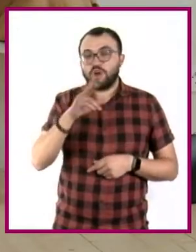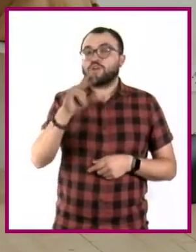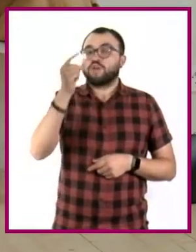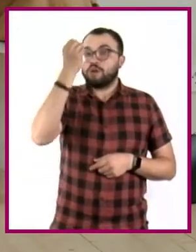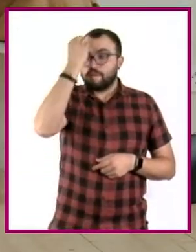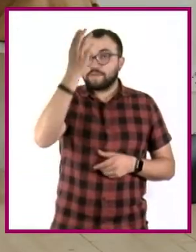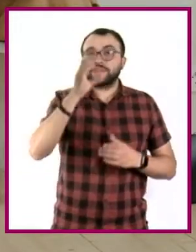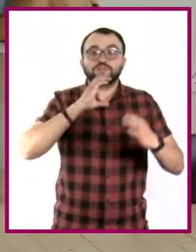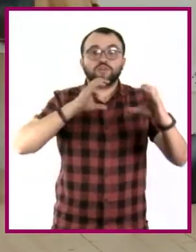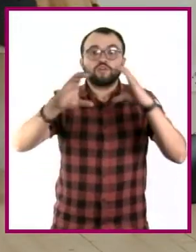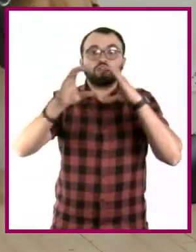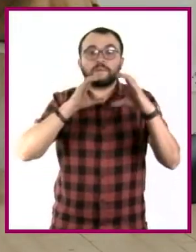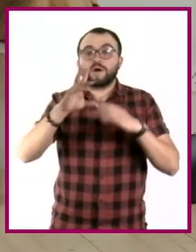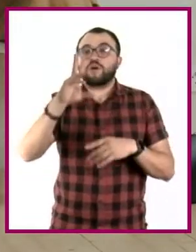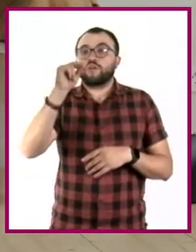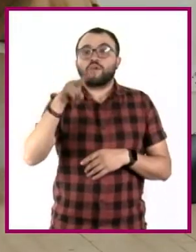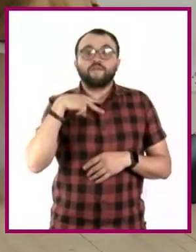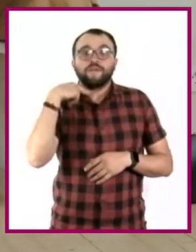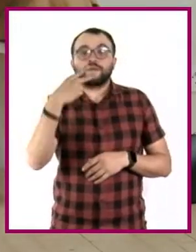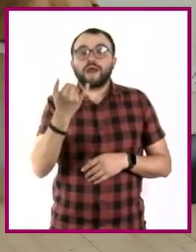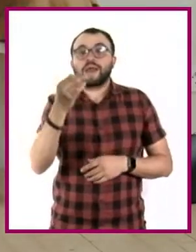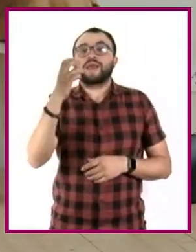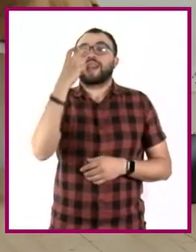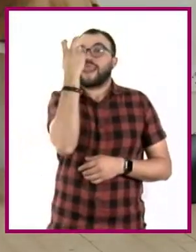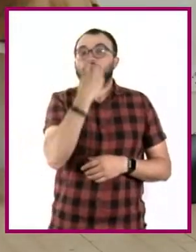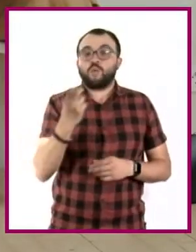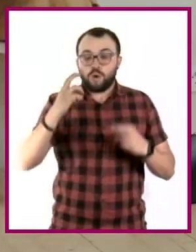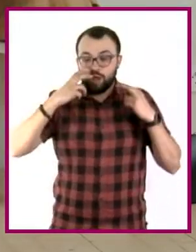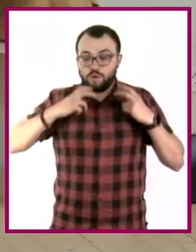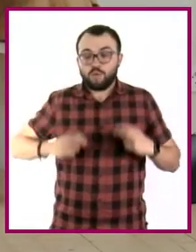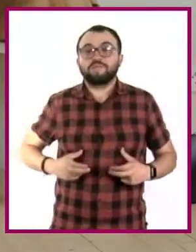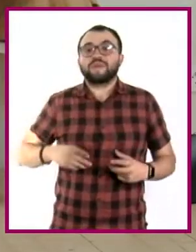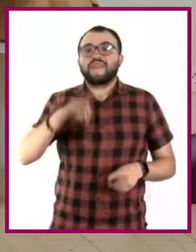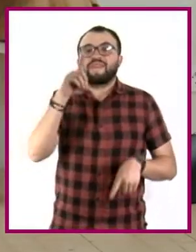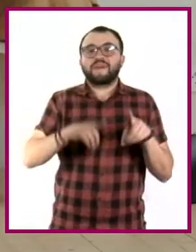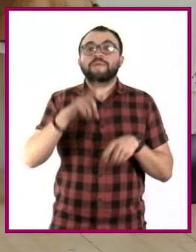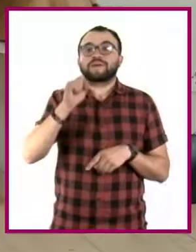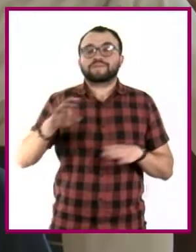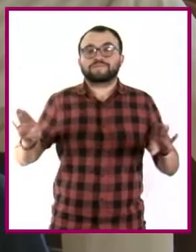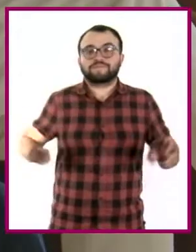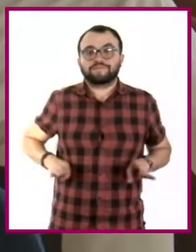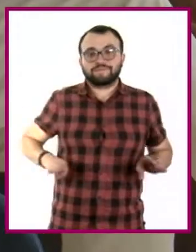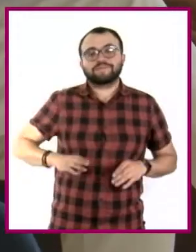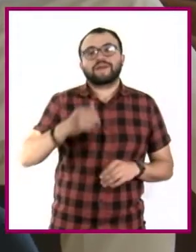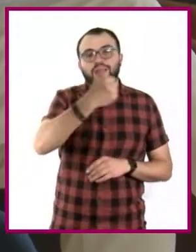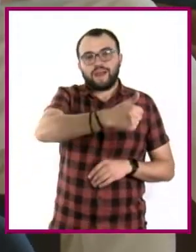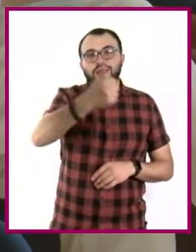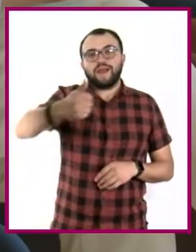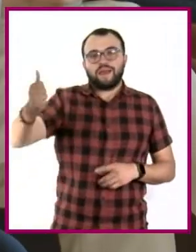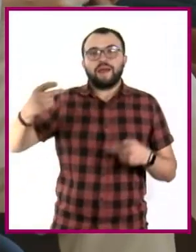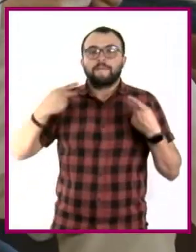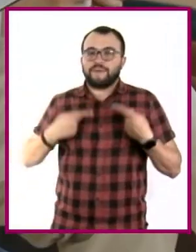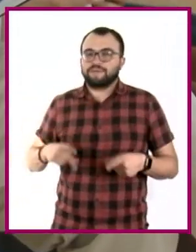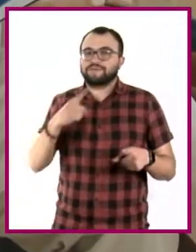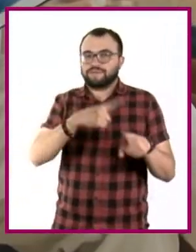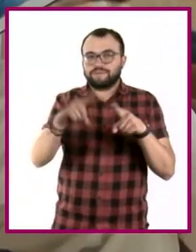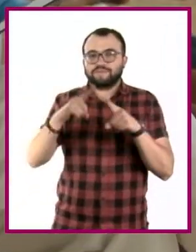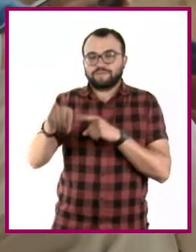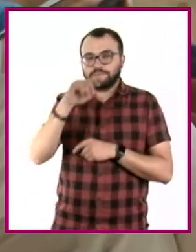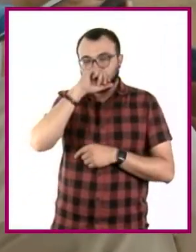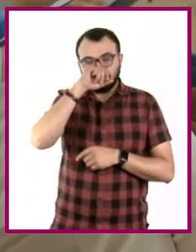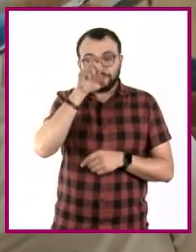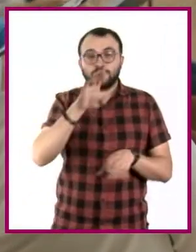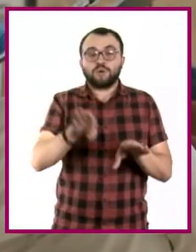que la comunicación no verbal y el lenguaje corporal dependen de las características de cada persona, como la